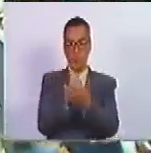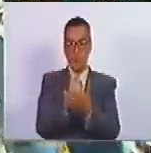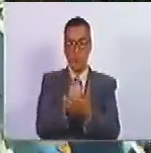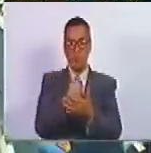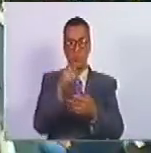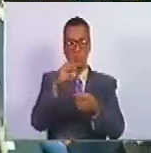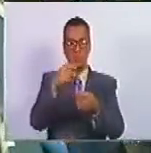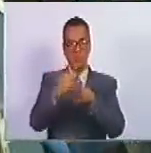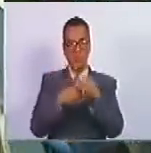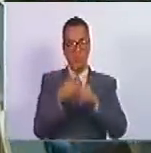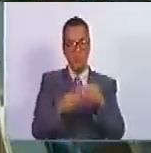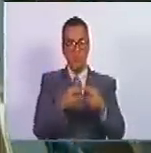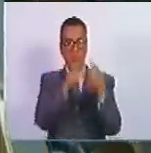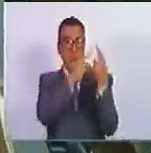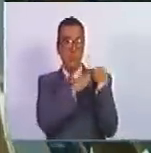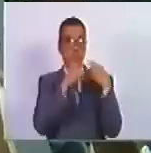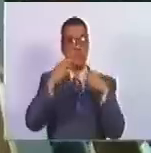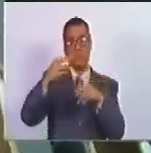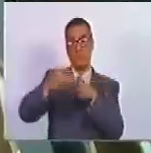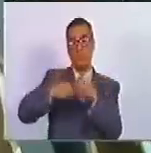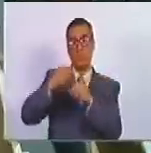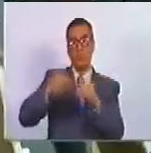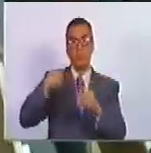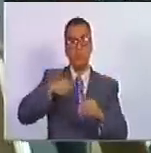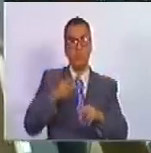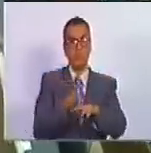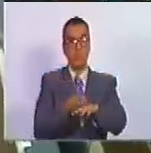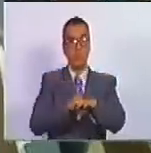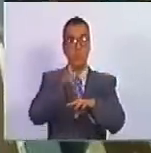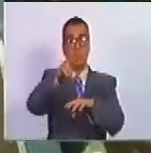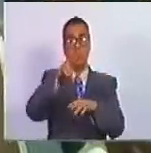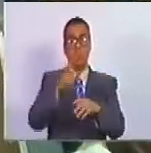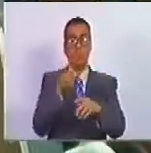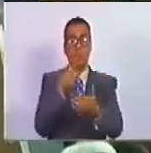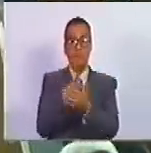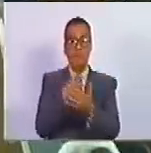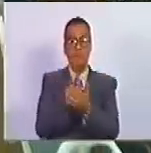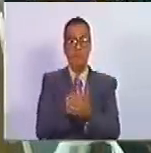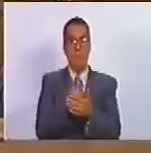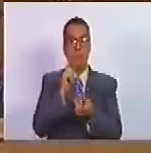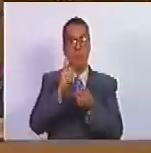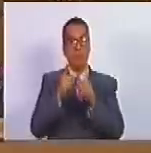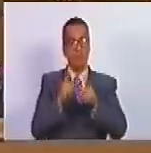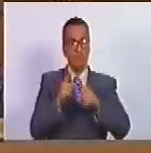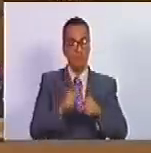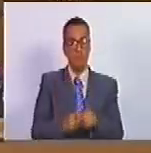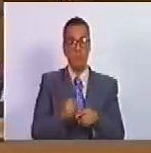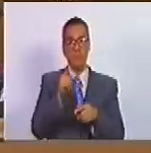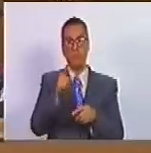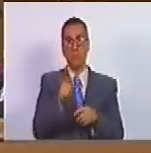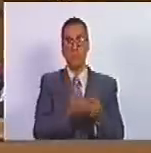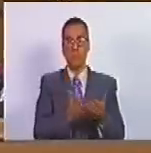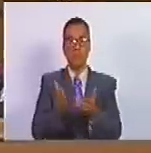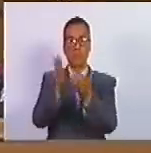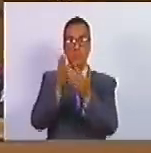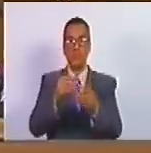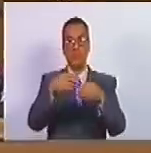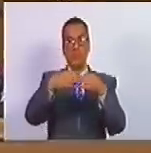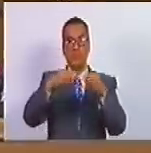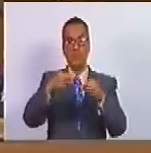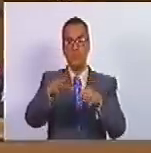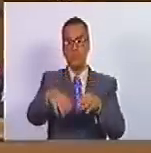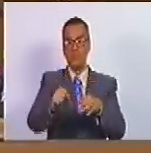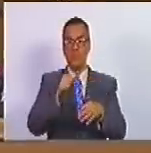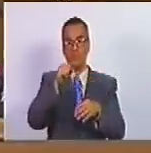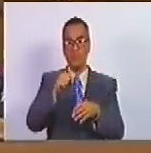evitará establecer cargas que deriven a una doble tributación. En aquellos casos en que el servicio o documento obtenido